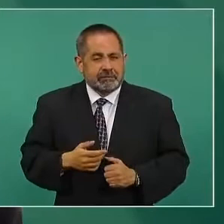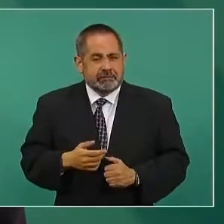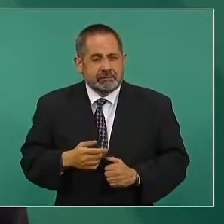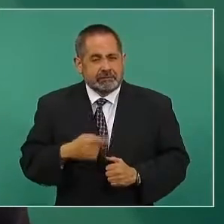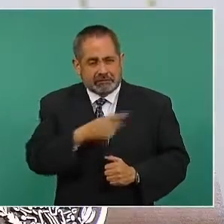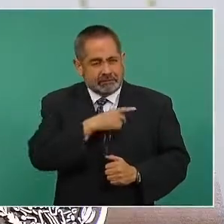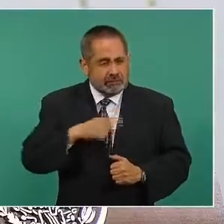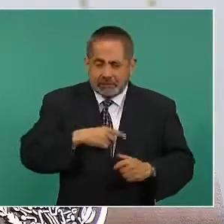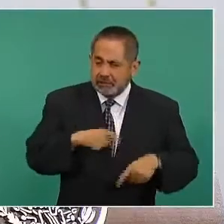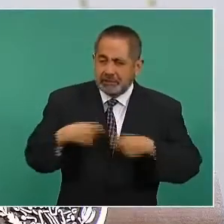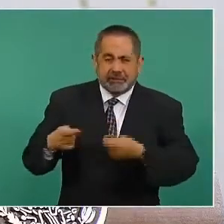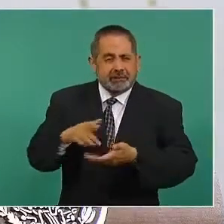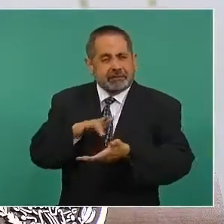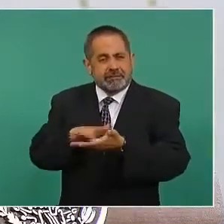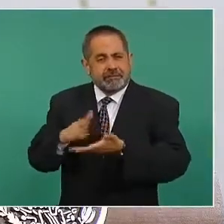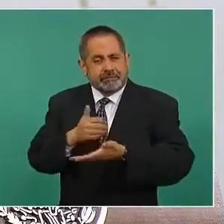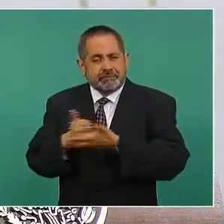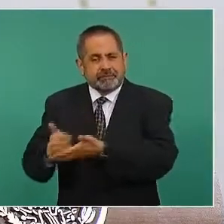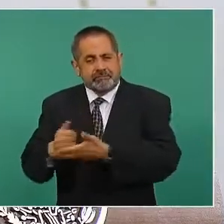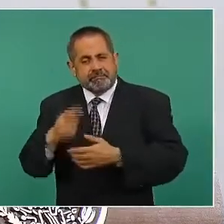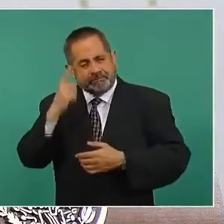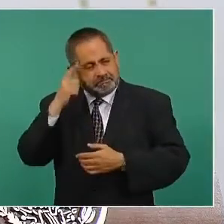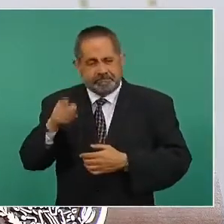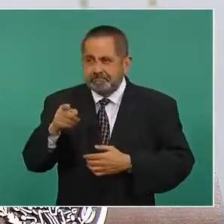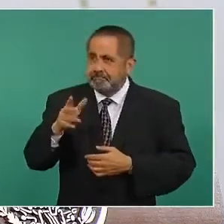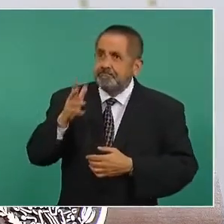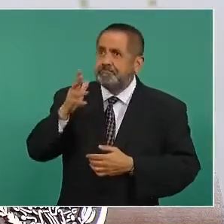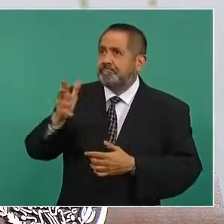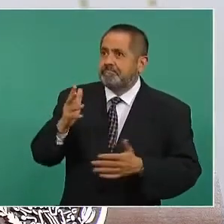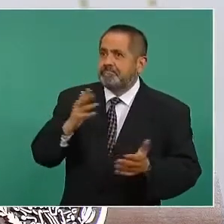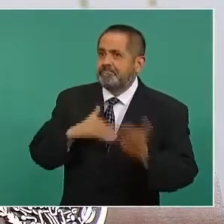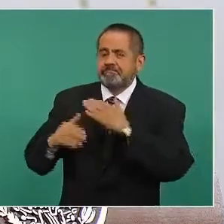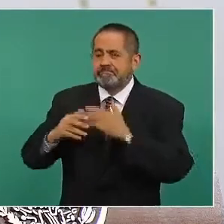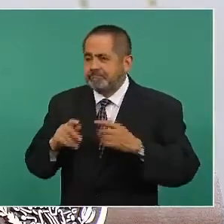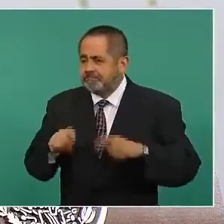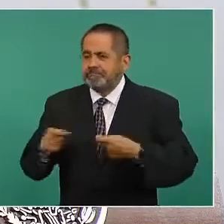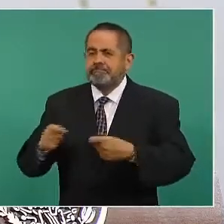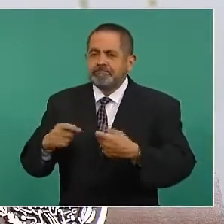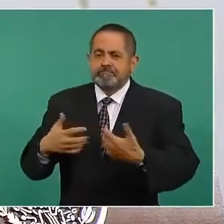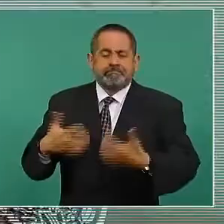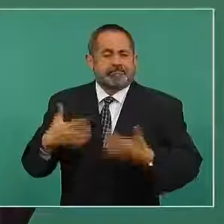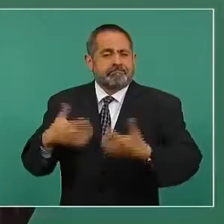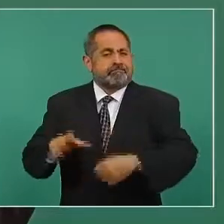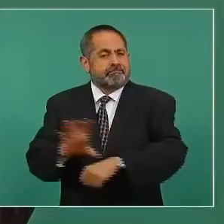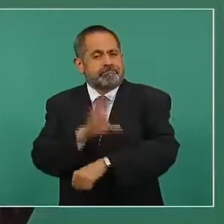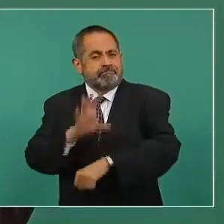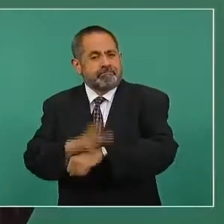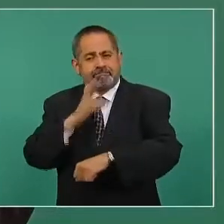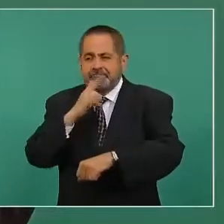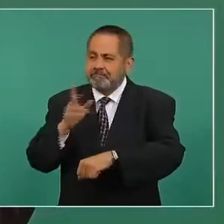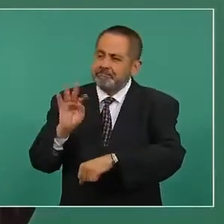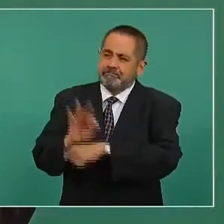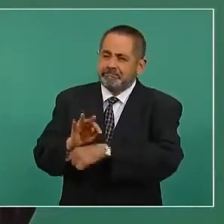y ayudando a que saquemos adelante a la industria eléctrica nacional,